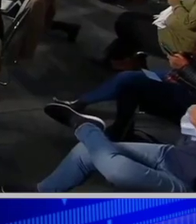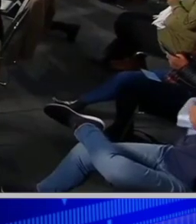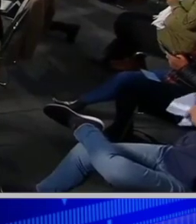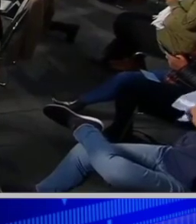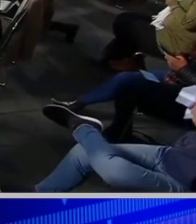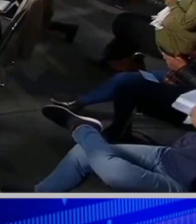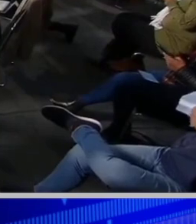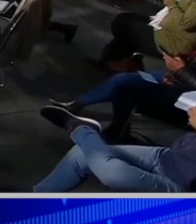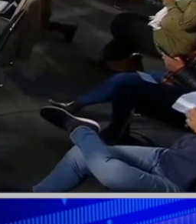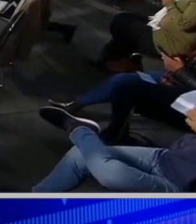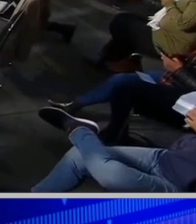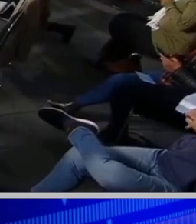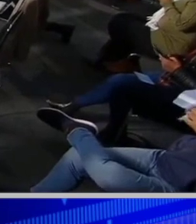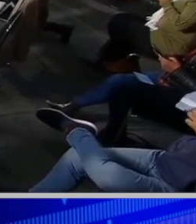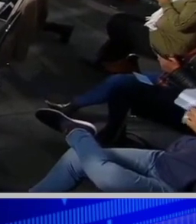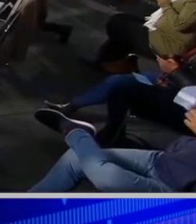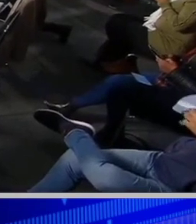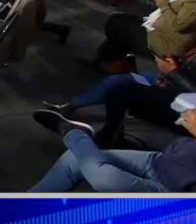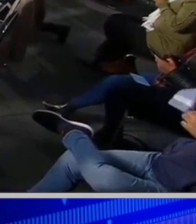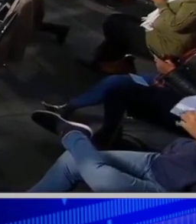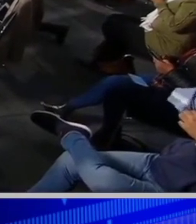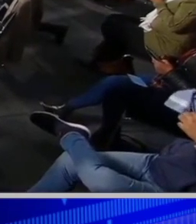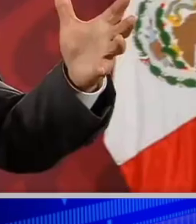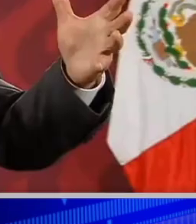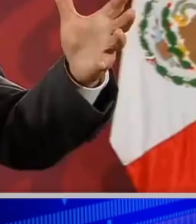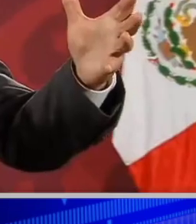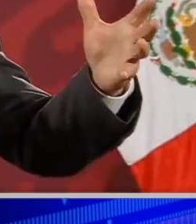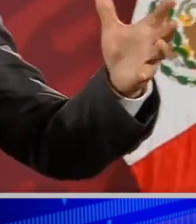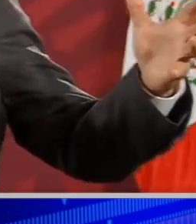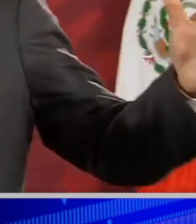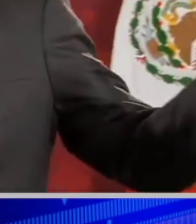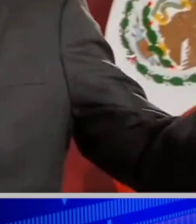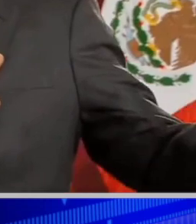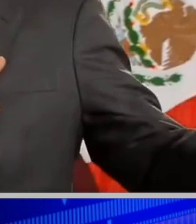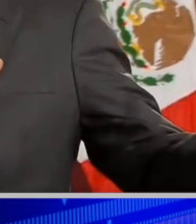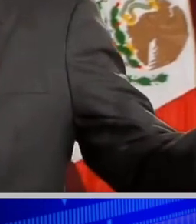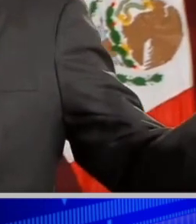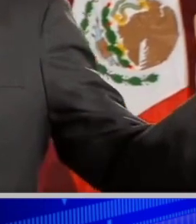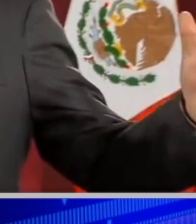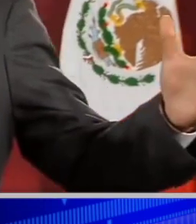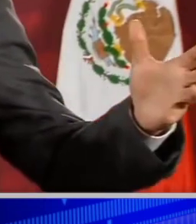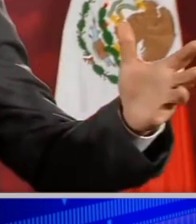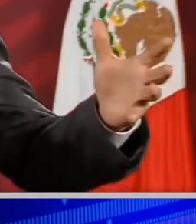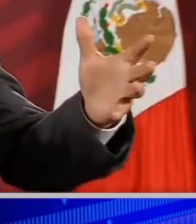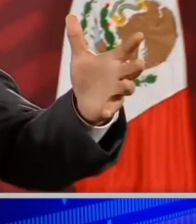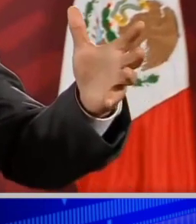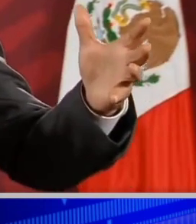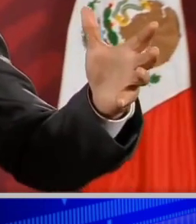no están pensando en el proyecto de transformación